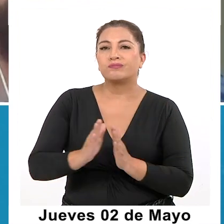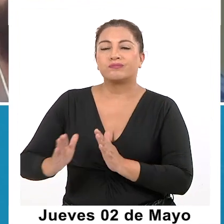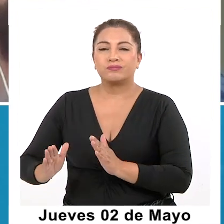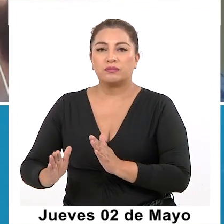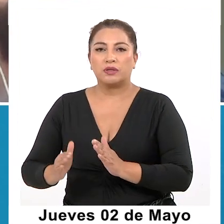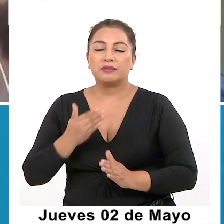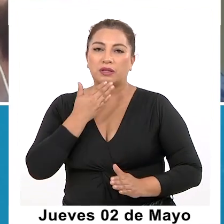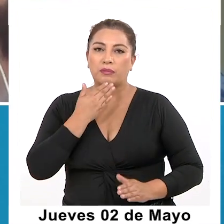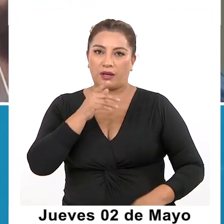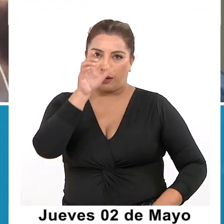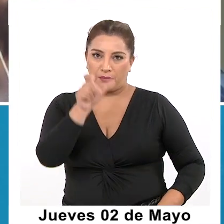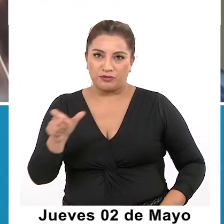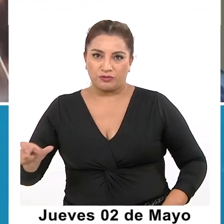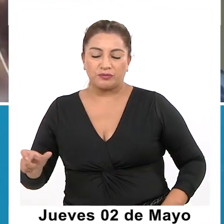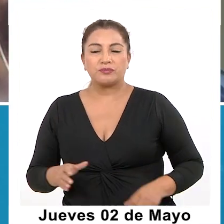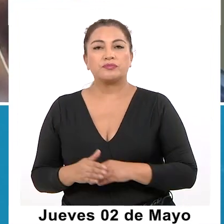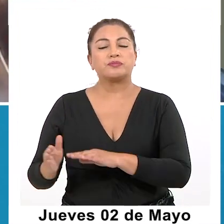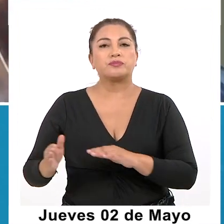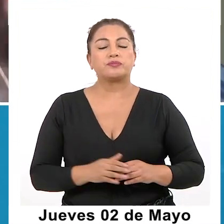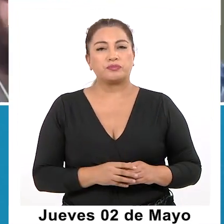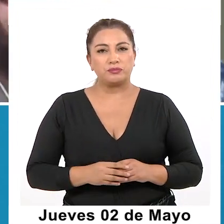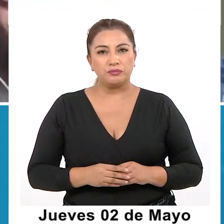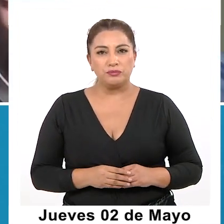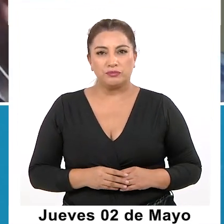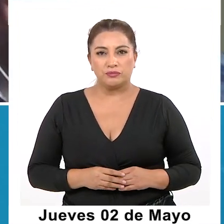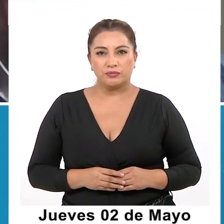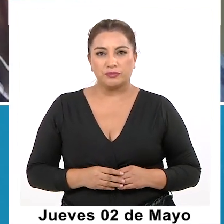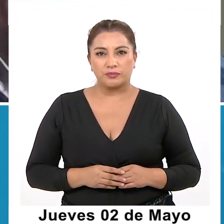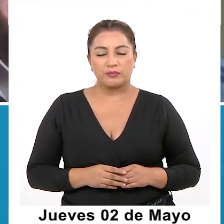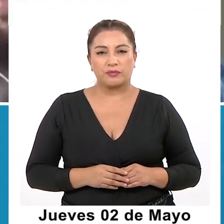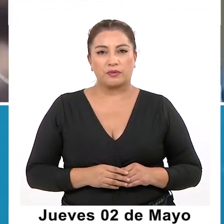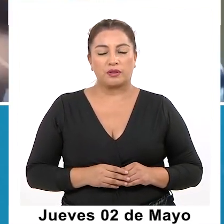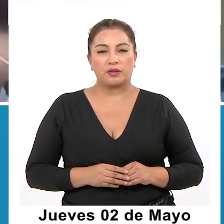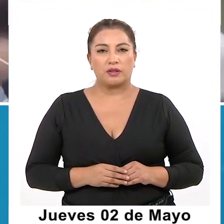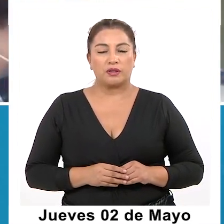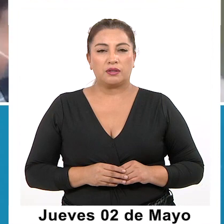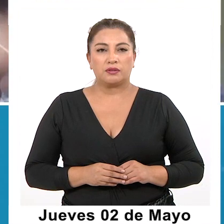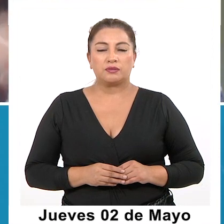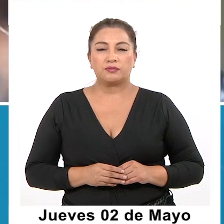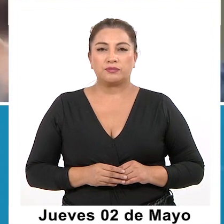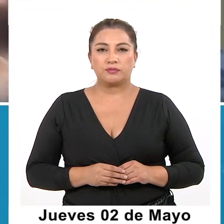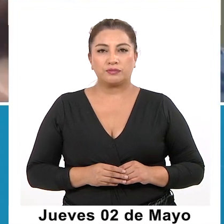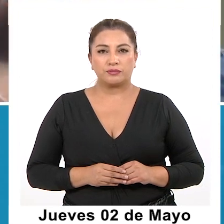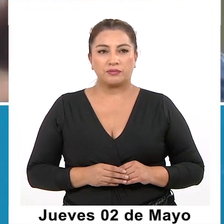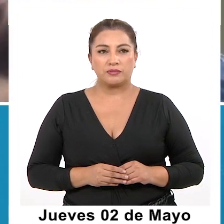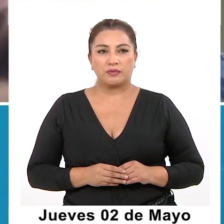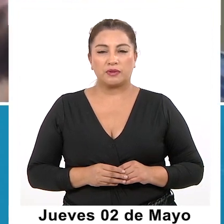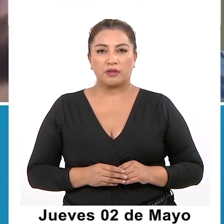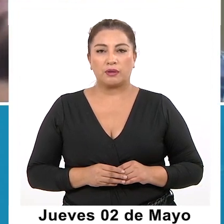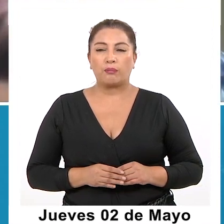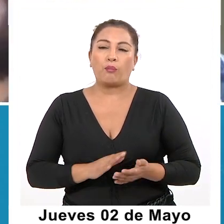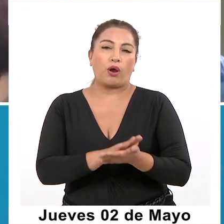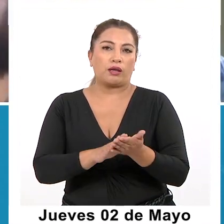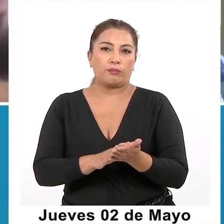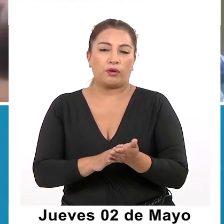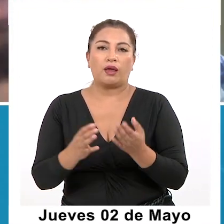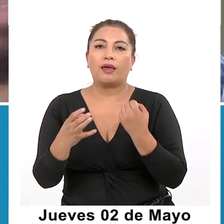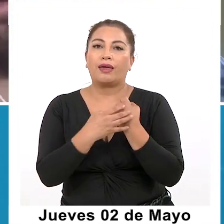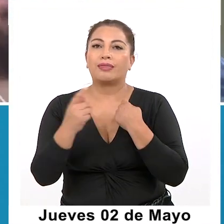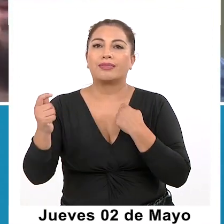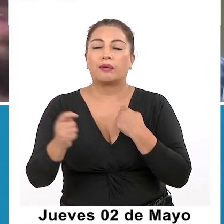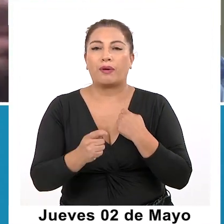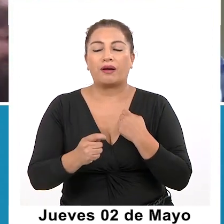de las personas por cierto Okay Mauricio ahora eh independiente de de Cómo se desarrolla aduanas ahí en la región de